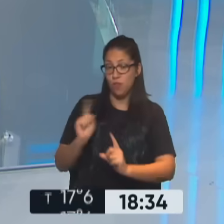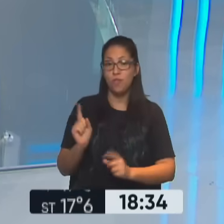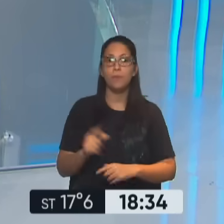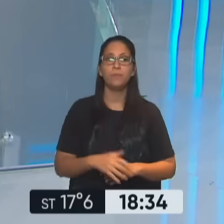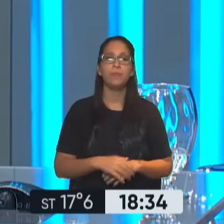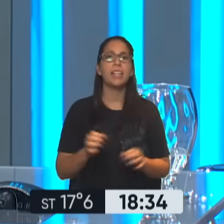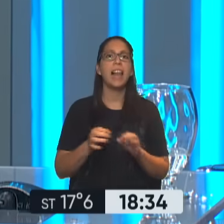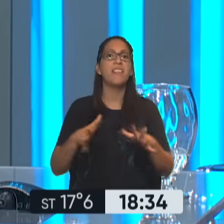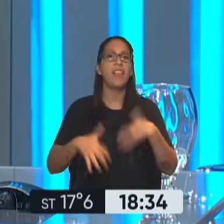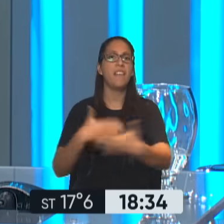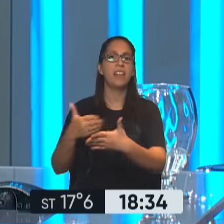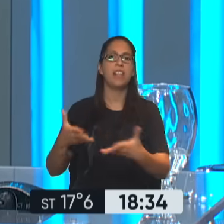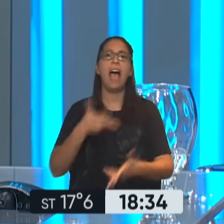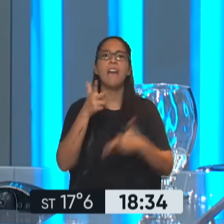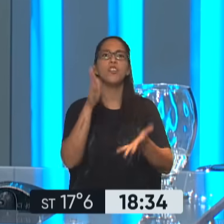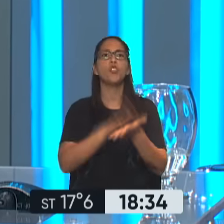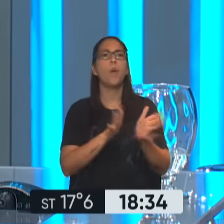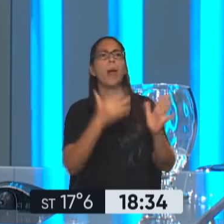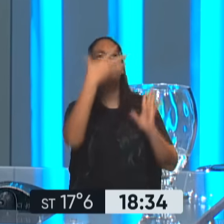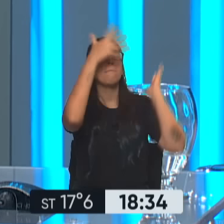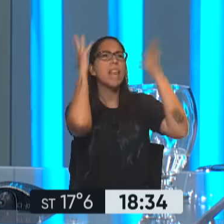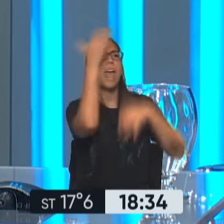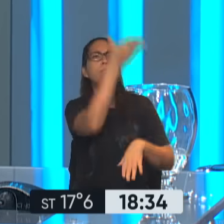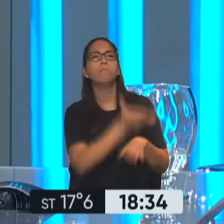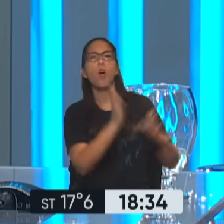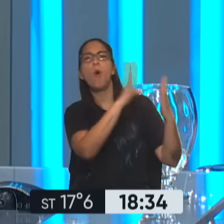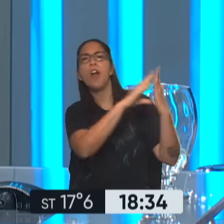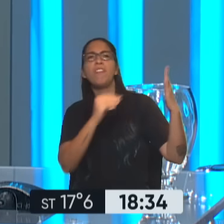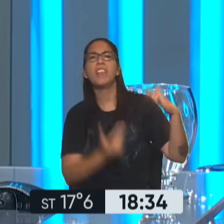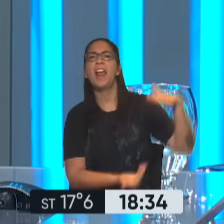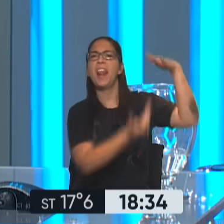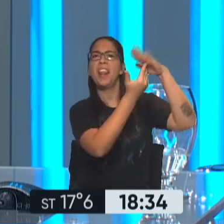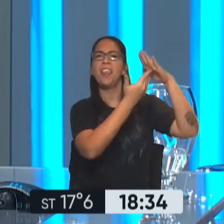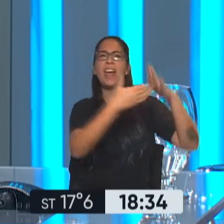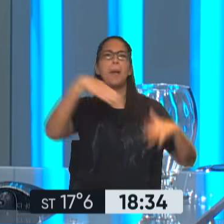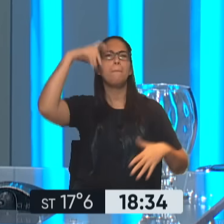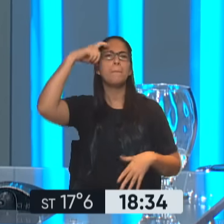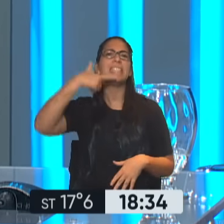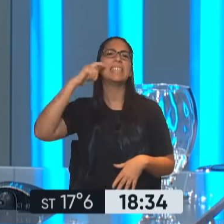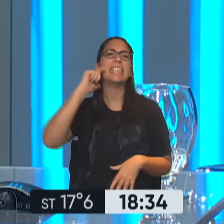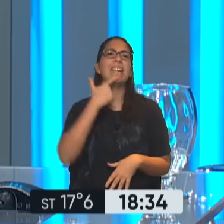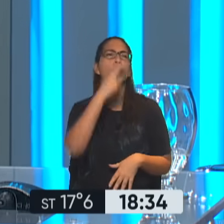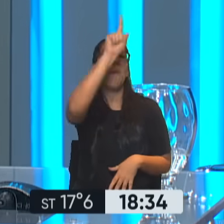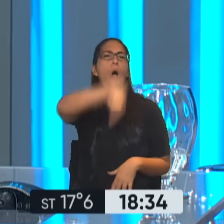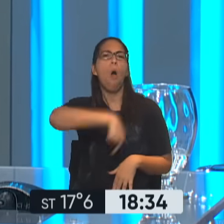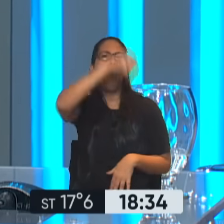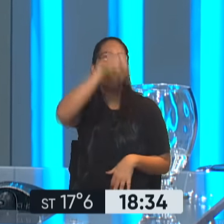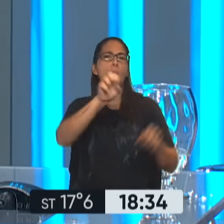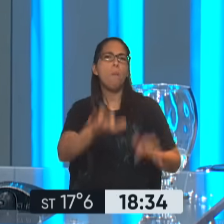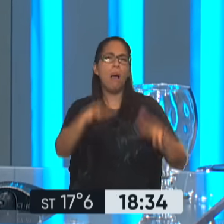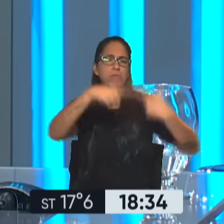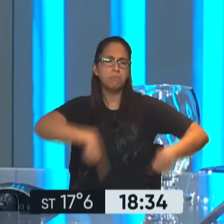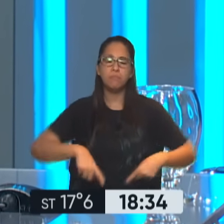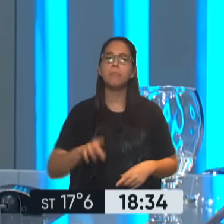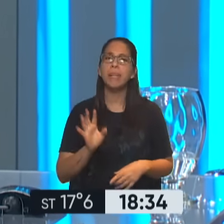bueno, se habla de Milei como líder mesiánico, la figura es centralmente él. Afecta mucho si se empieza a desmembrar el